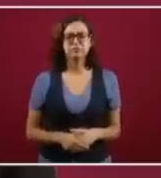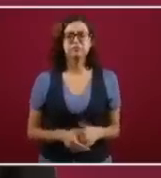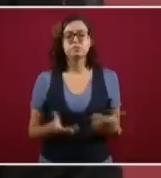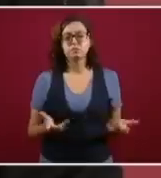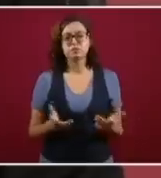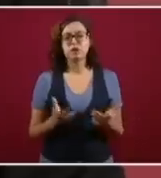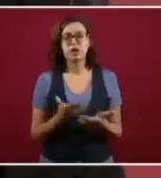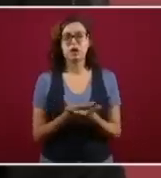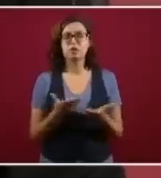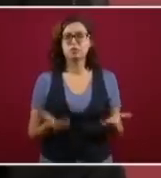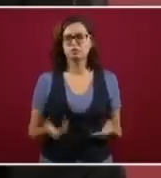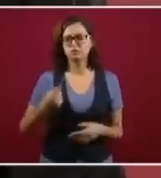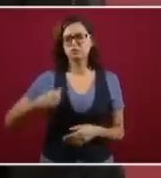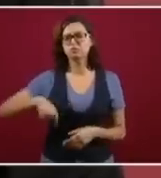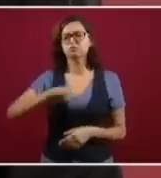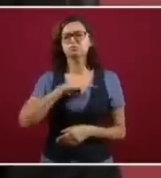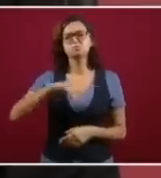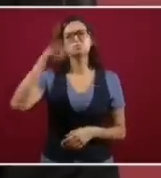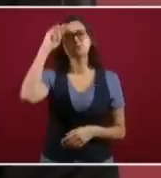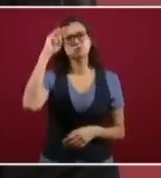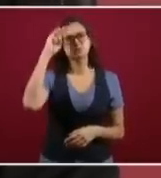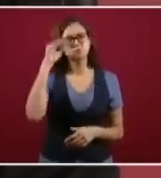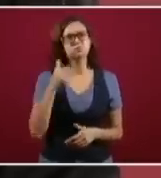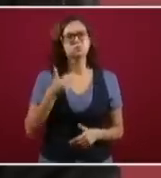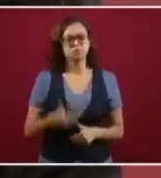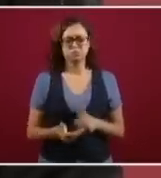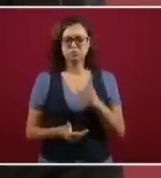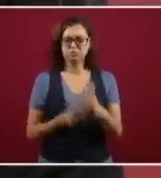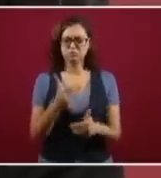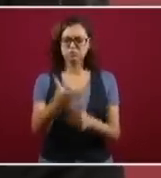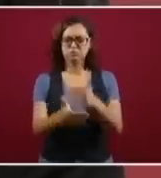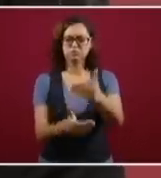nuestro, pensamos que vamos bien.